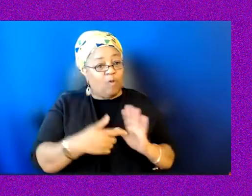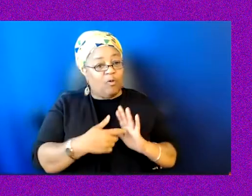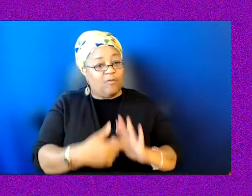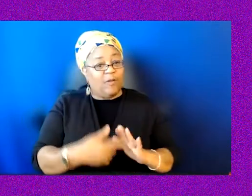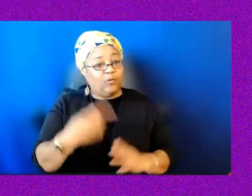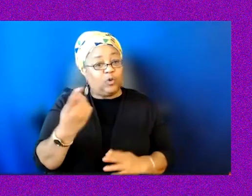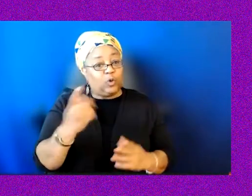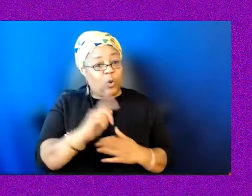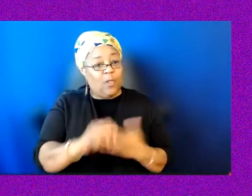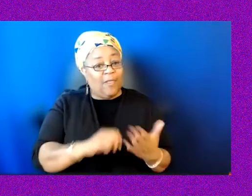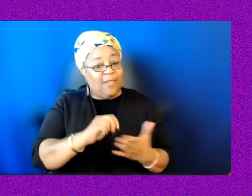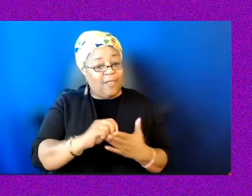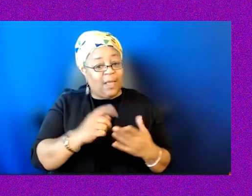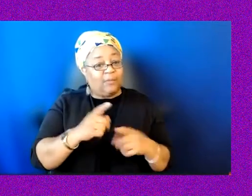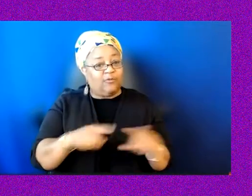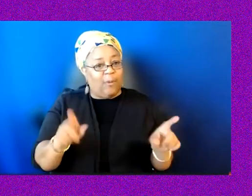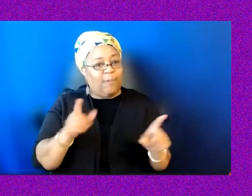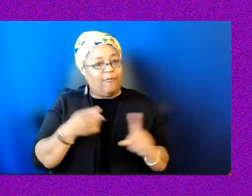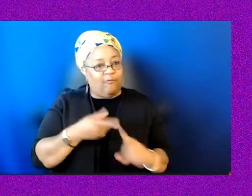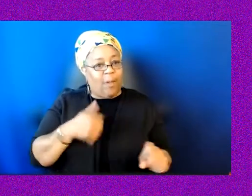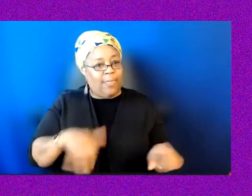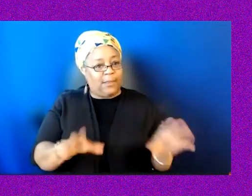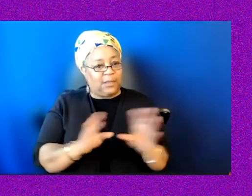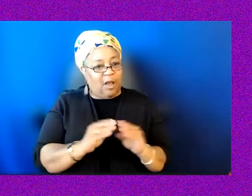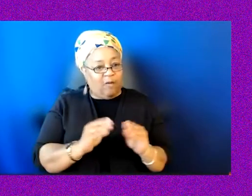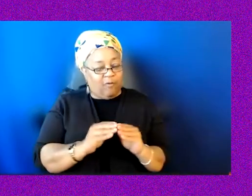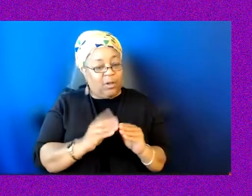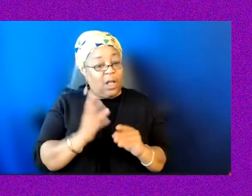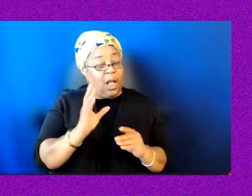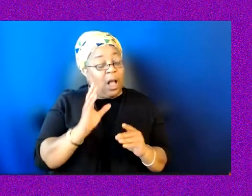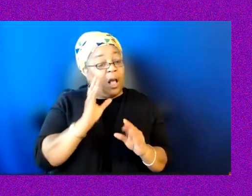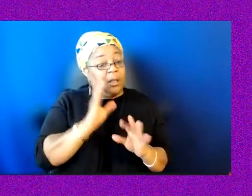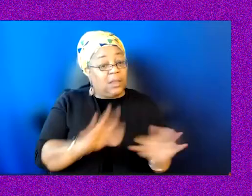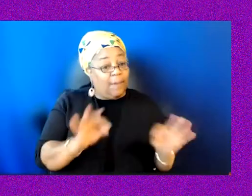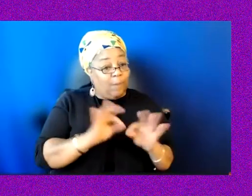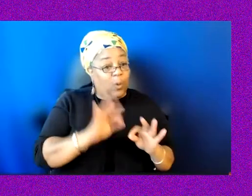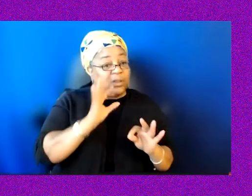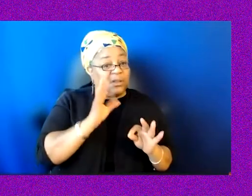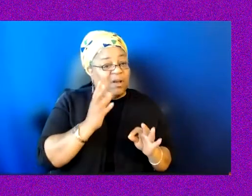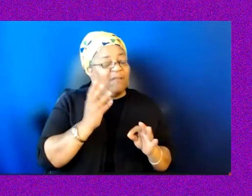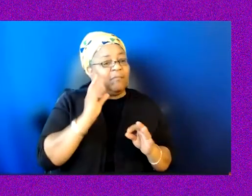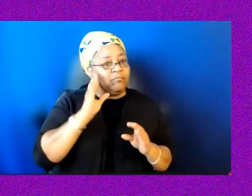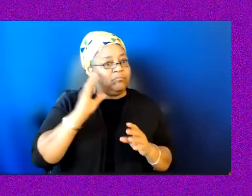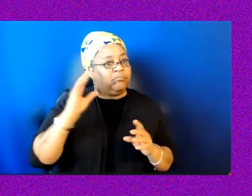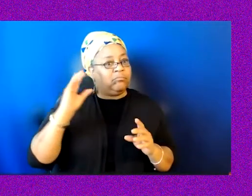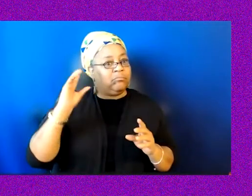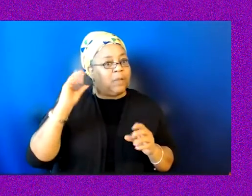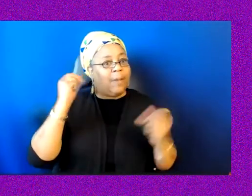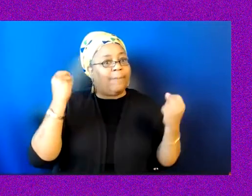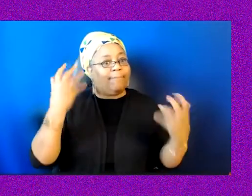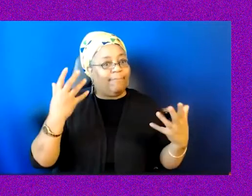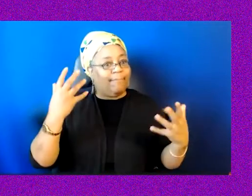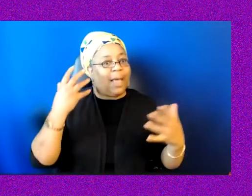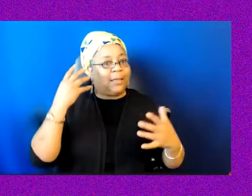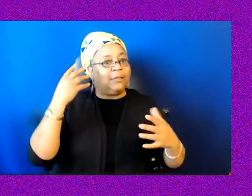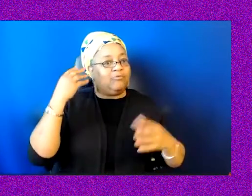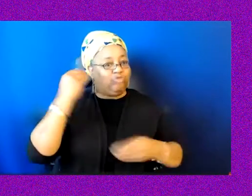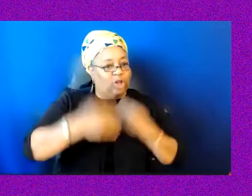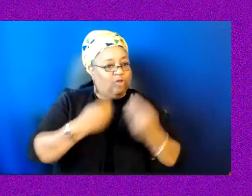presentación reflexiona tres temas en la conferencia: la importancia de involucramiento,